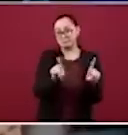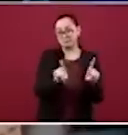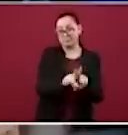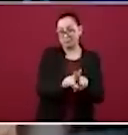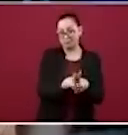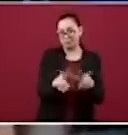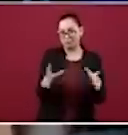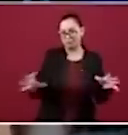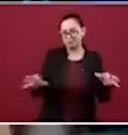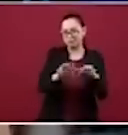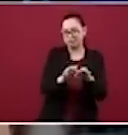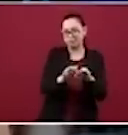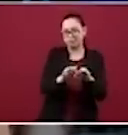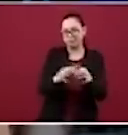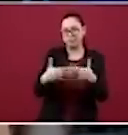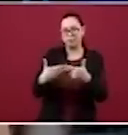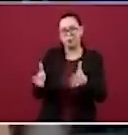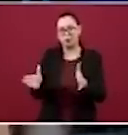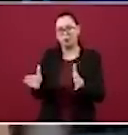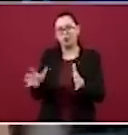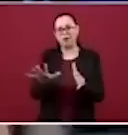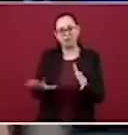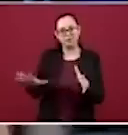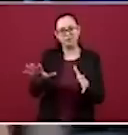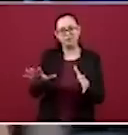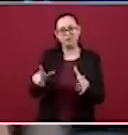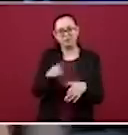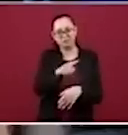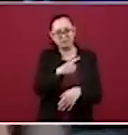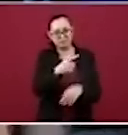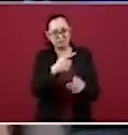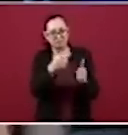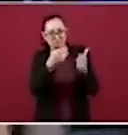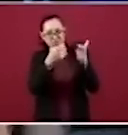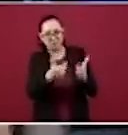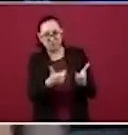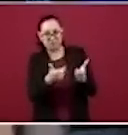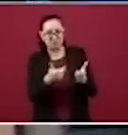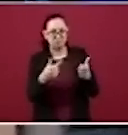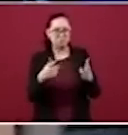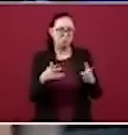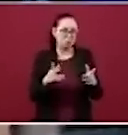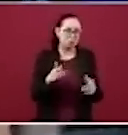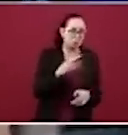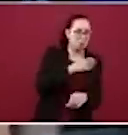¿no? Y no precisamente porque tengan el dinero, pues son buenas gentes